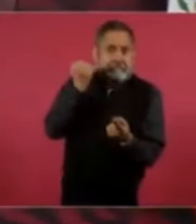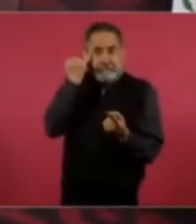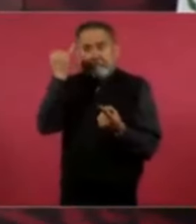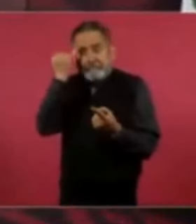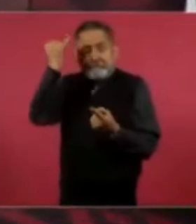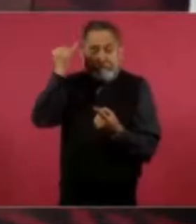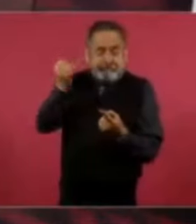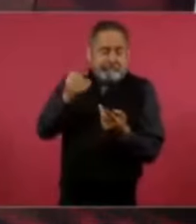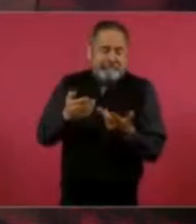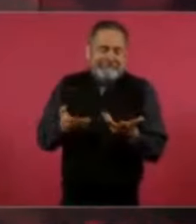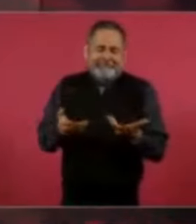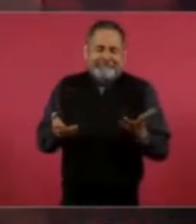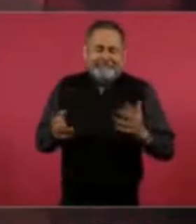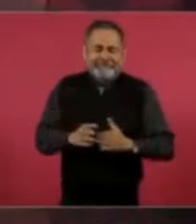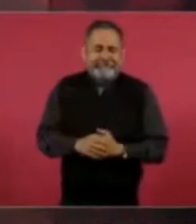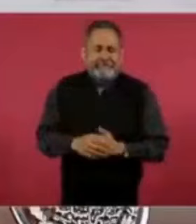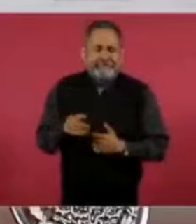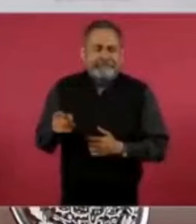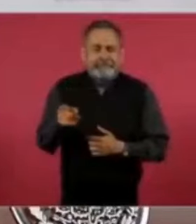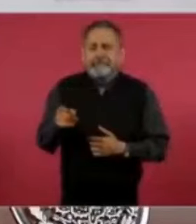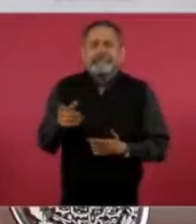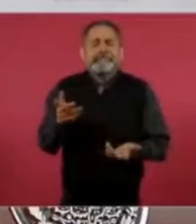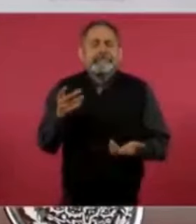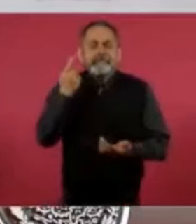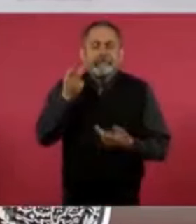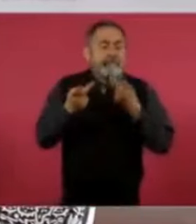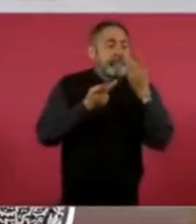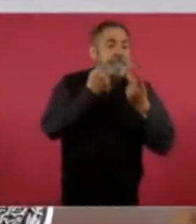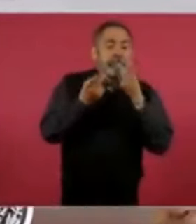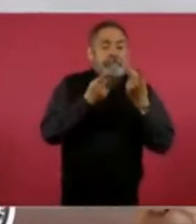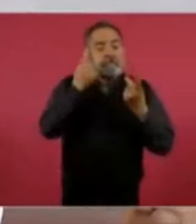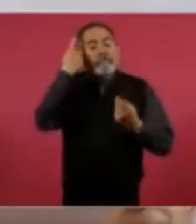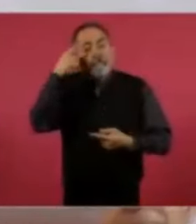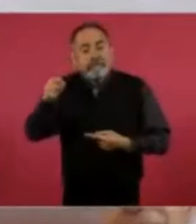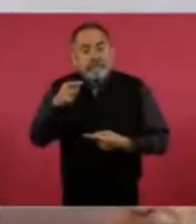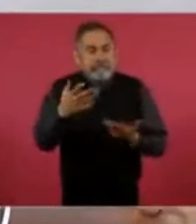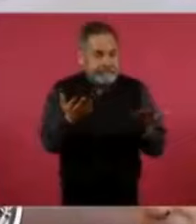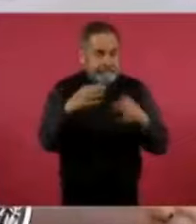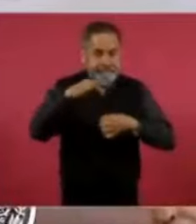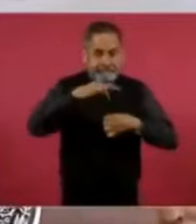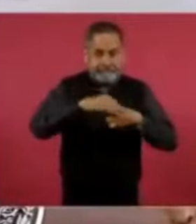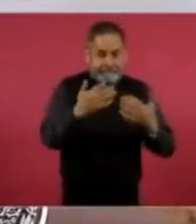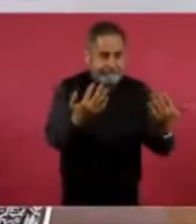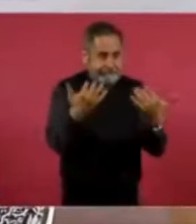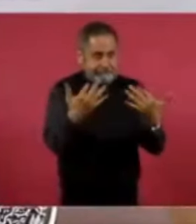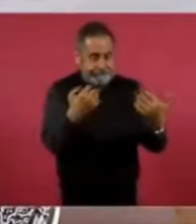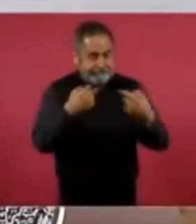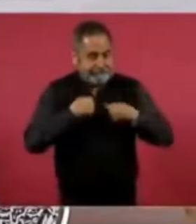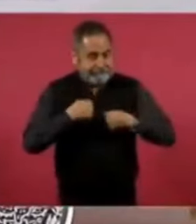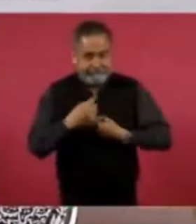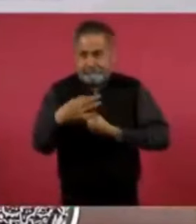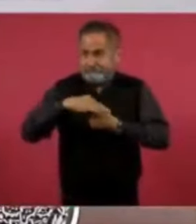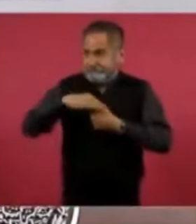propuestas que buscan obtener simpatía de